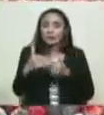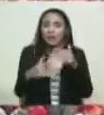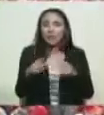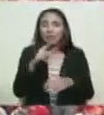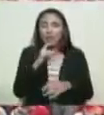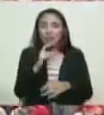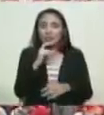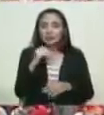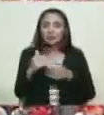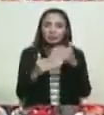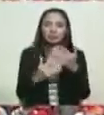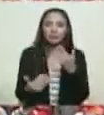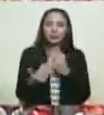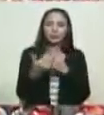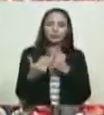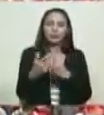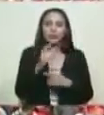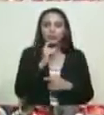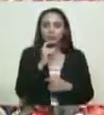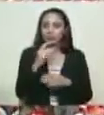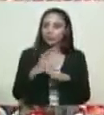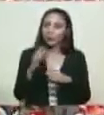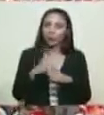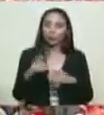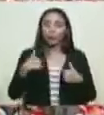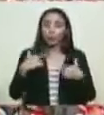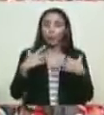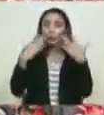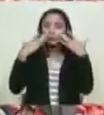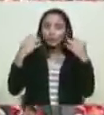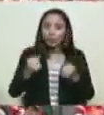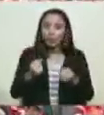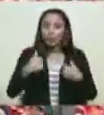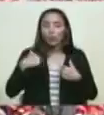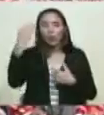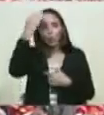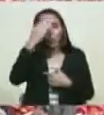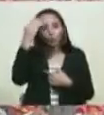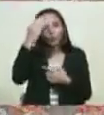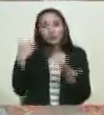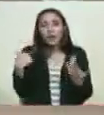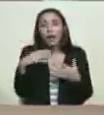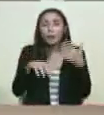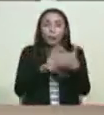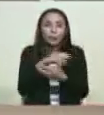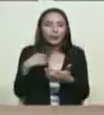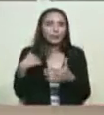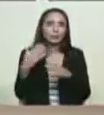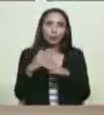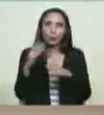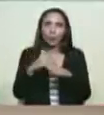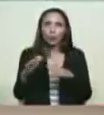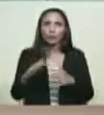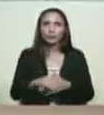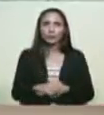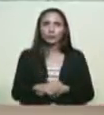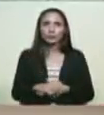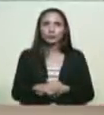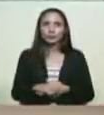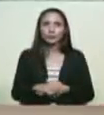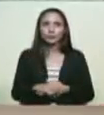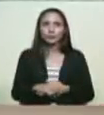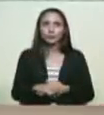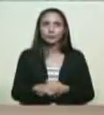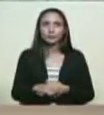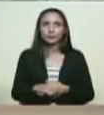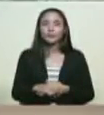y yo les aseguro, tengo conciencia de los problemas que tienen y también tengo el